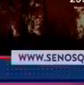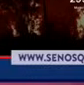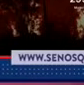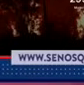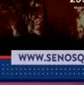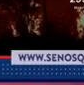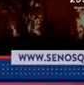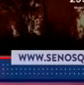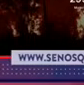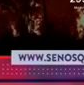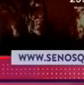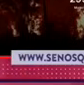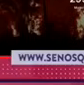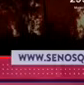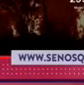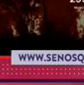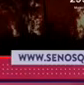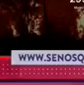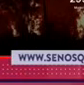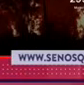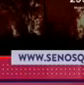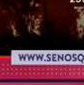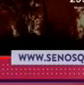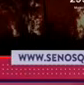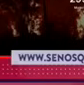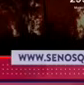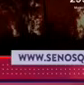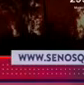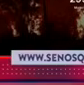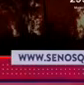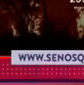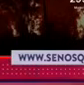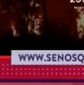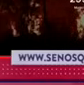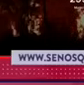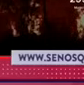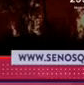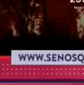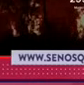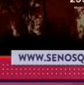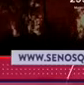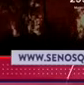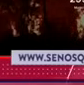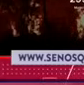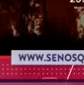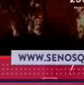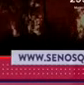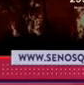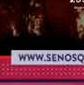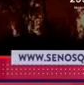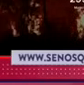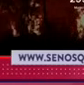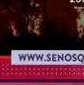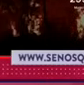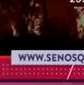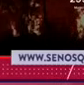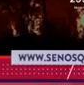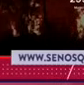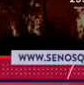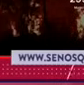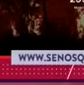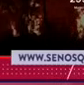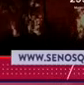manera de poder dar su granito de arena, ya sea con insumos, con ropa, medicamentos o haciendo el aporte también en esta cuenta